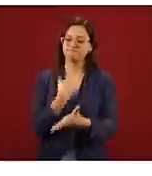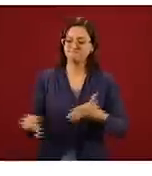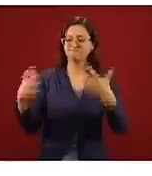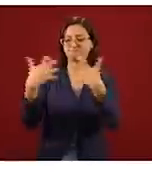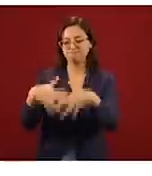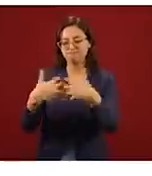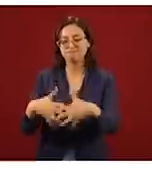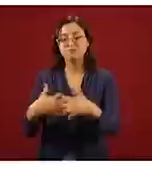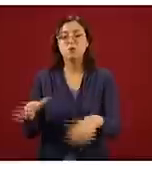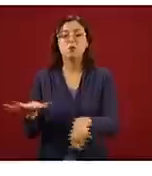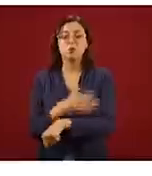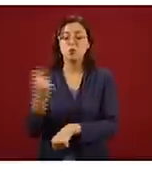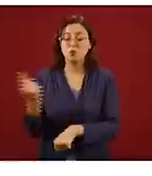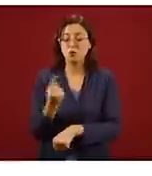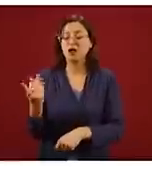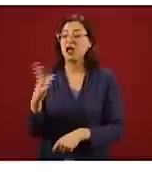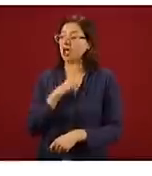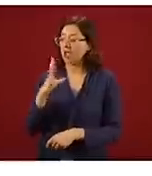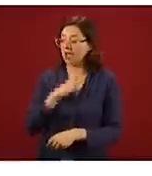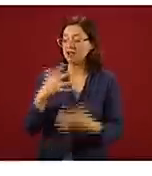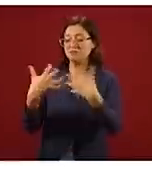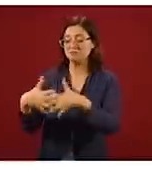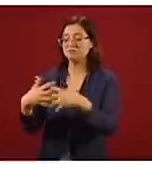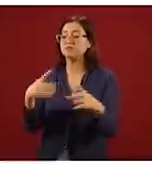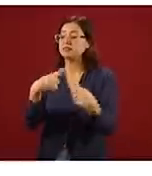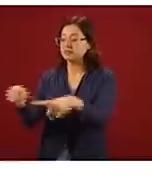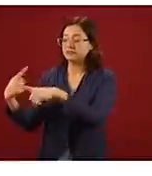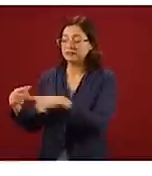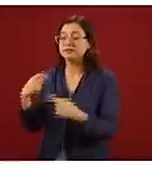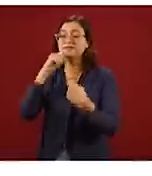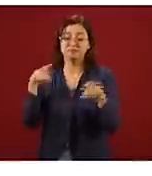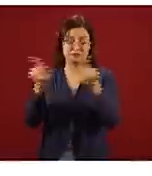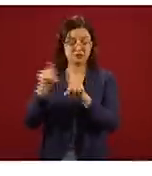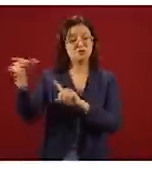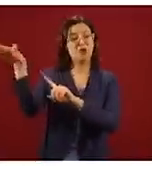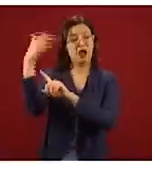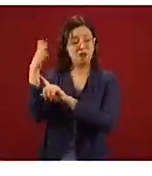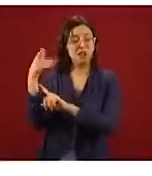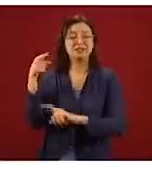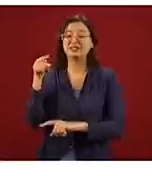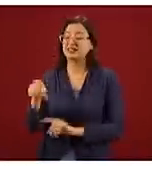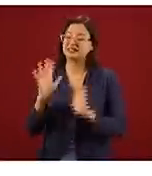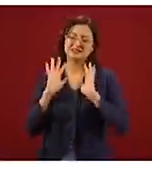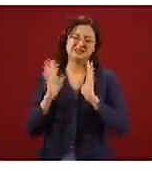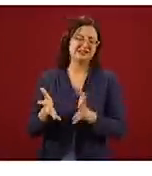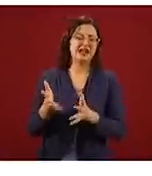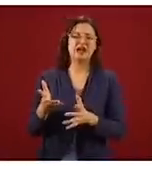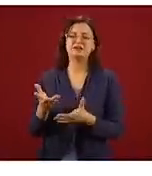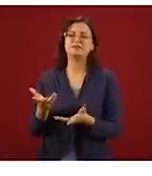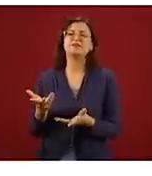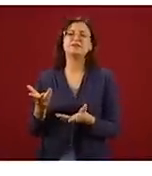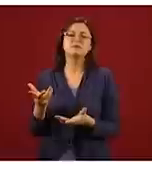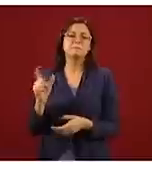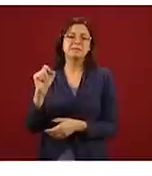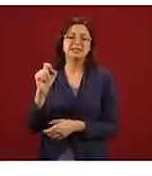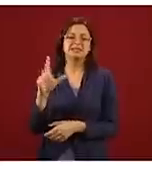equipos de diagnóstico o equipos técnicos como las ambulancias, que llevan en promedio